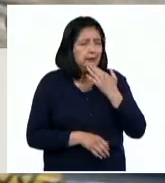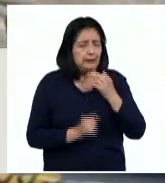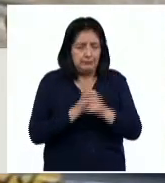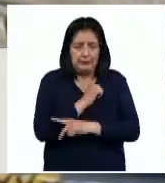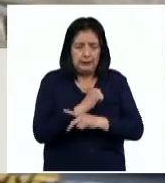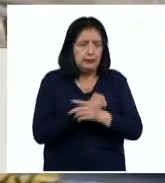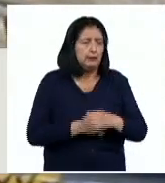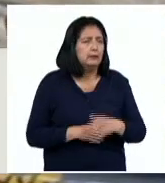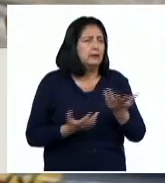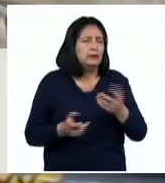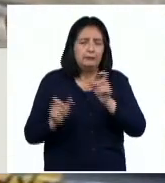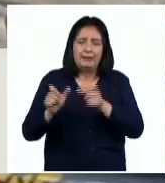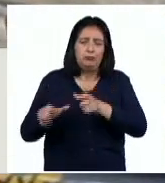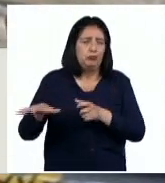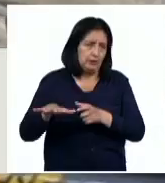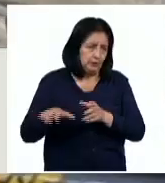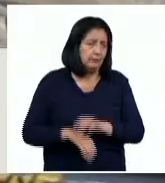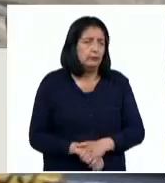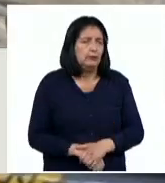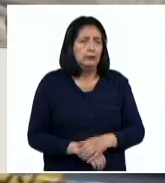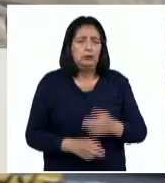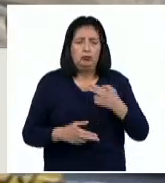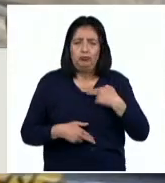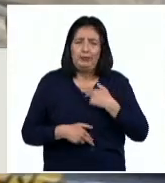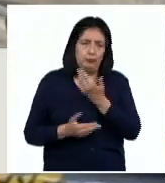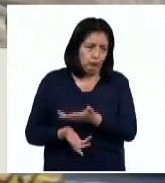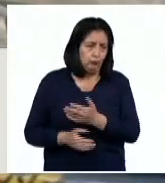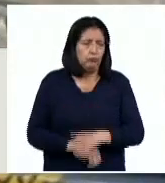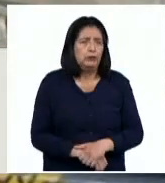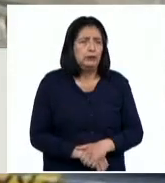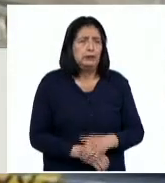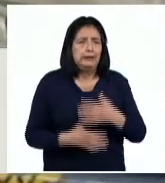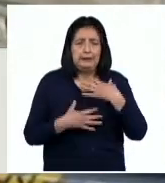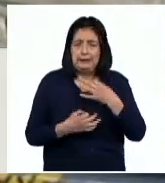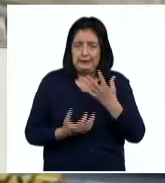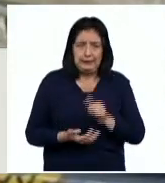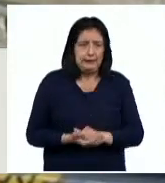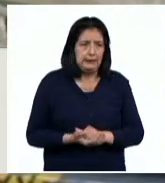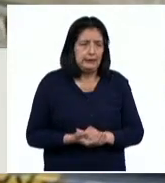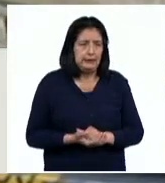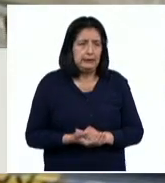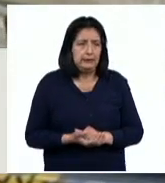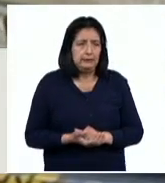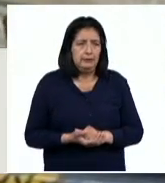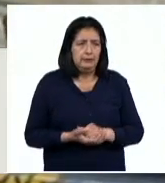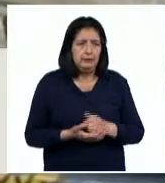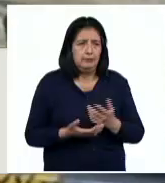país, las personas, el ser humano, el interés